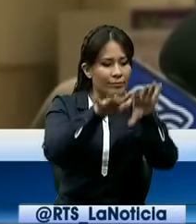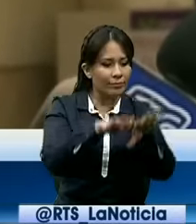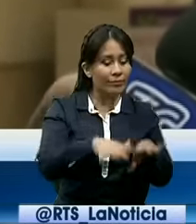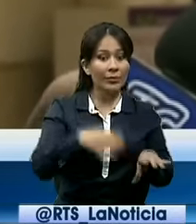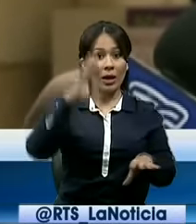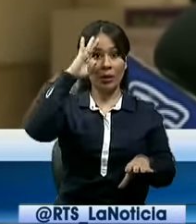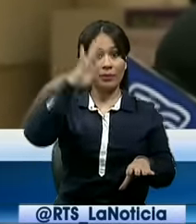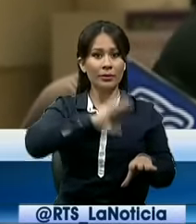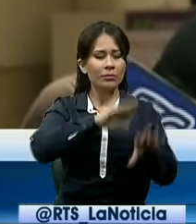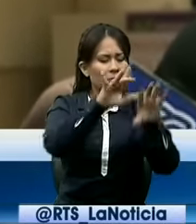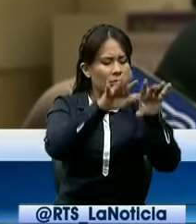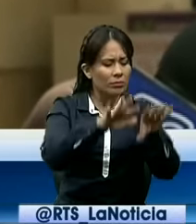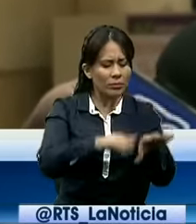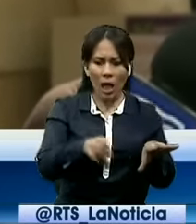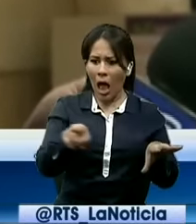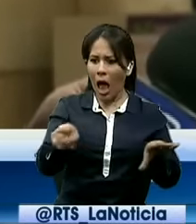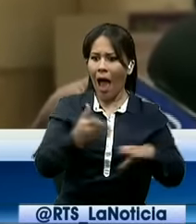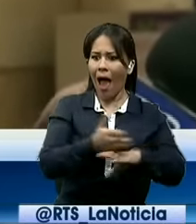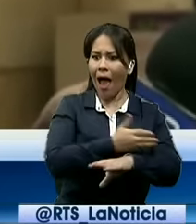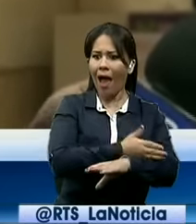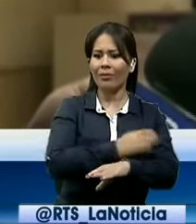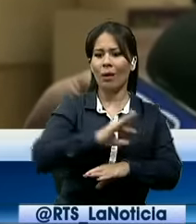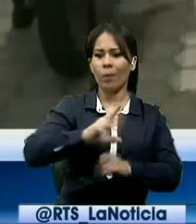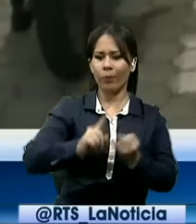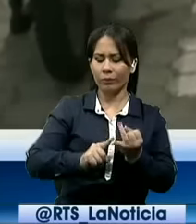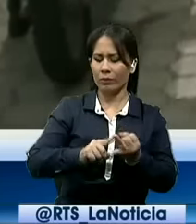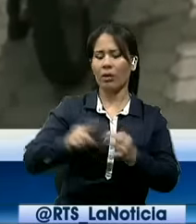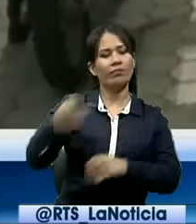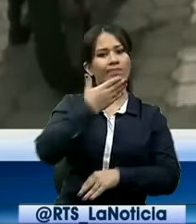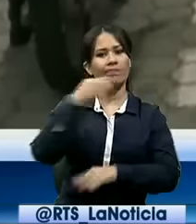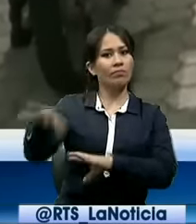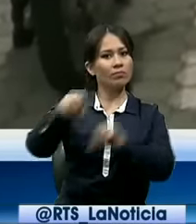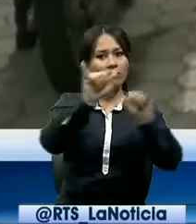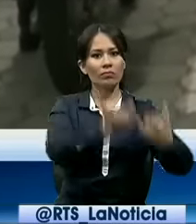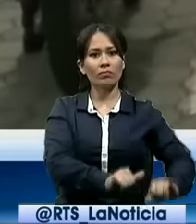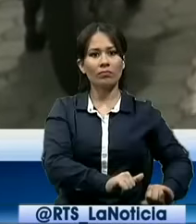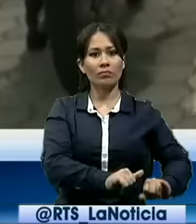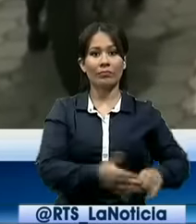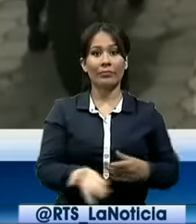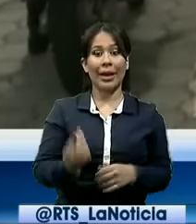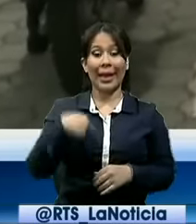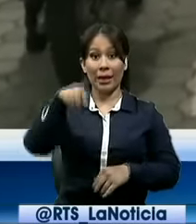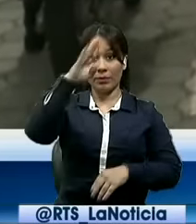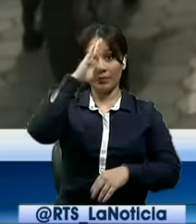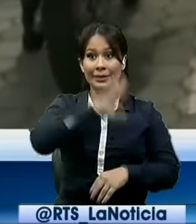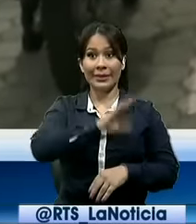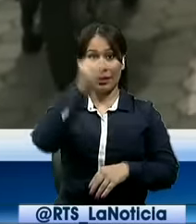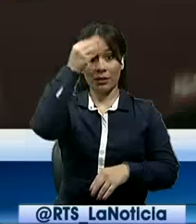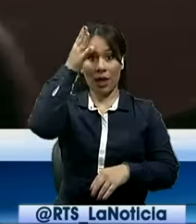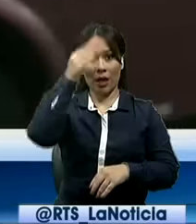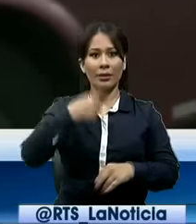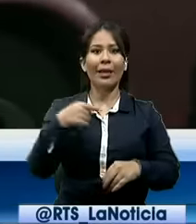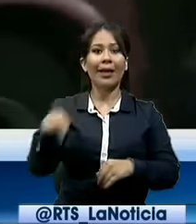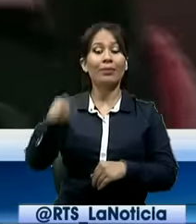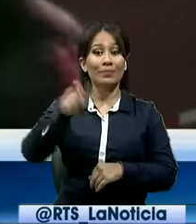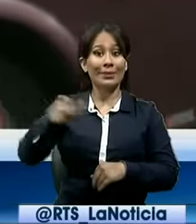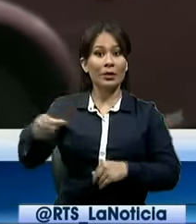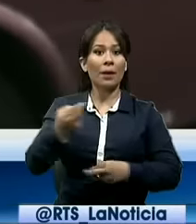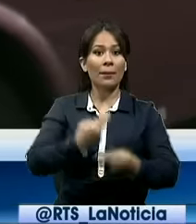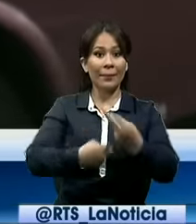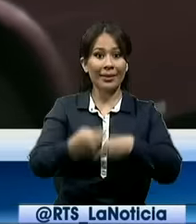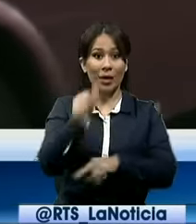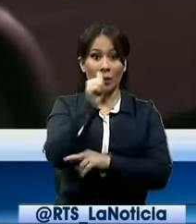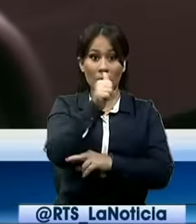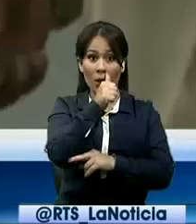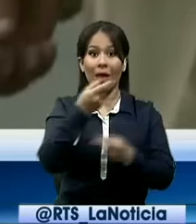pudimos dar cuenta de que estas personas tienen ya antecedentes. Pero según inteligencia, no solo se dedicaban a la venta de droga, también operaban en las